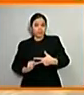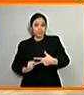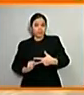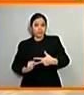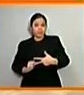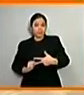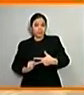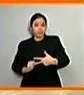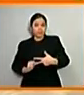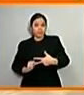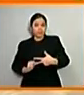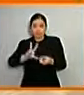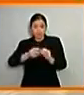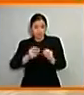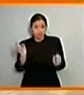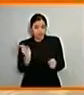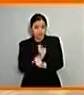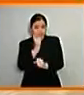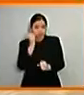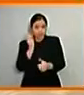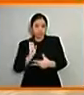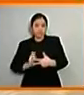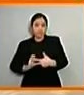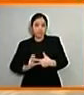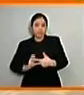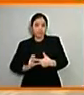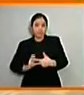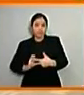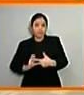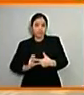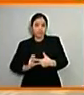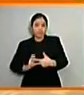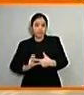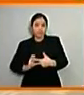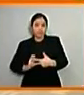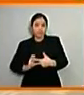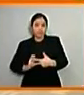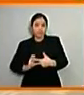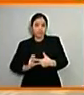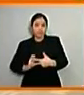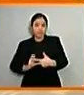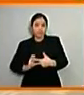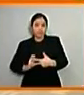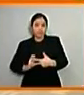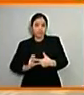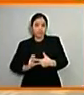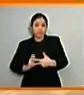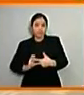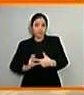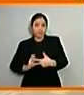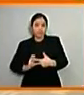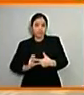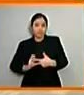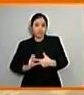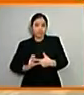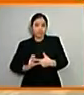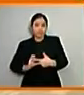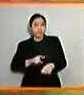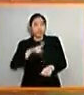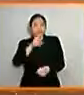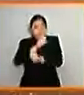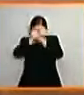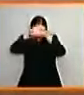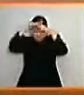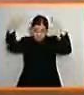73. Vamos a reiterar los tres números ganadores, 36, 79 y 73. Llegó el momento de hacer de tus